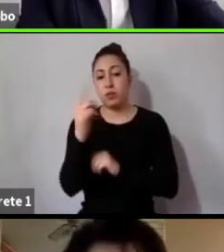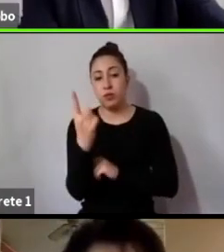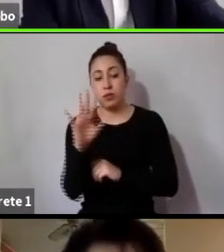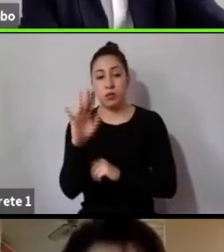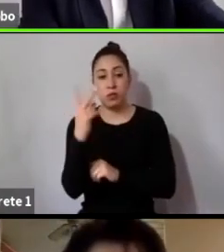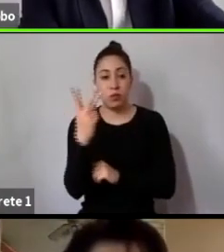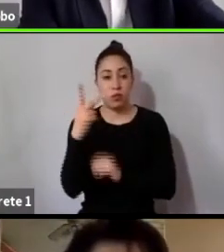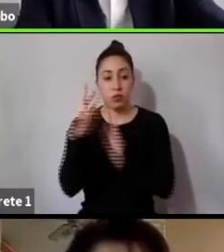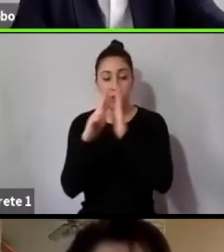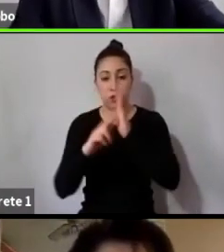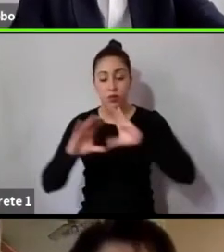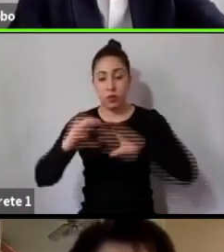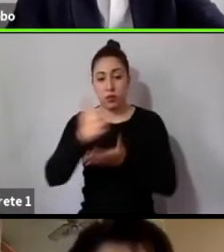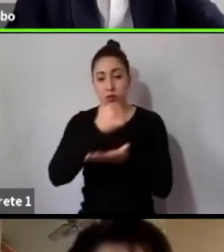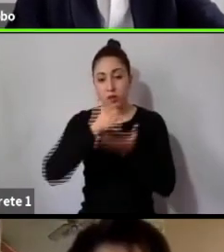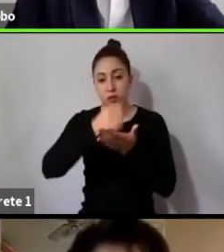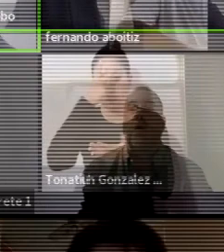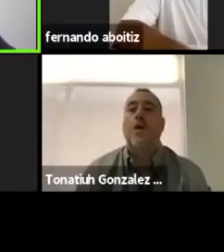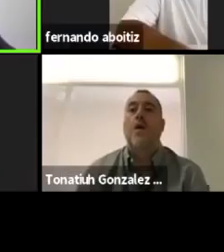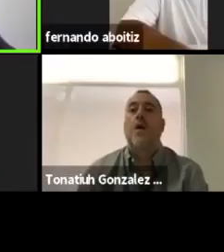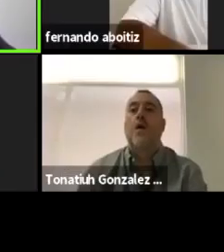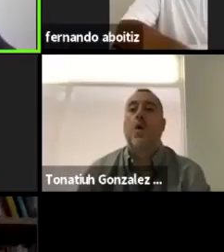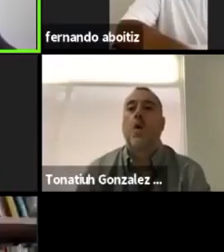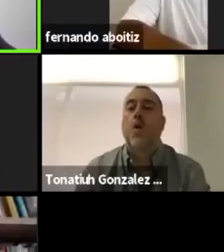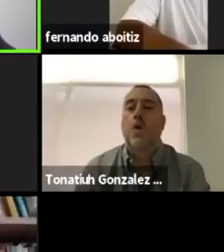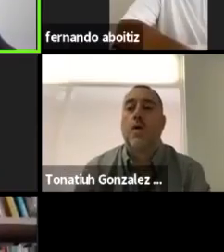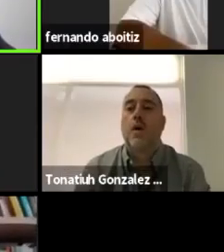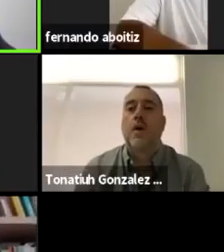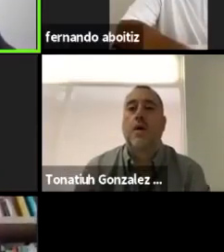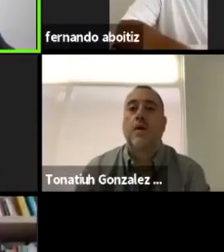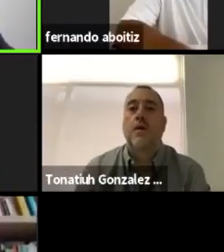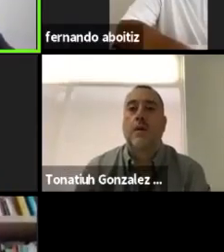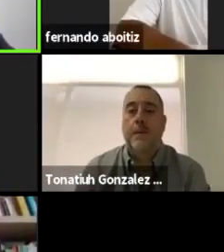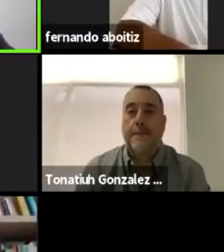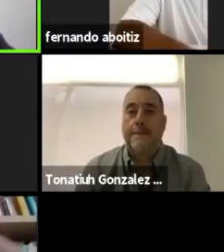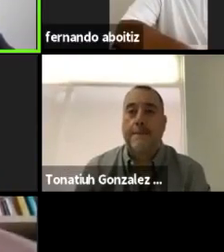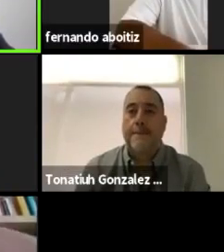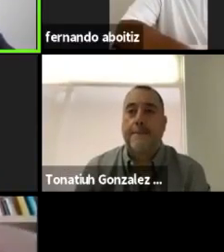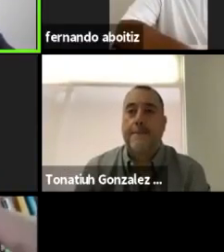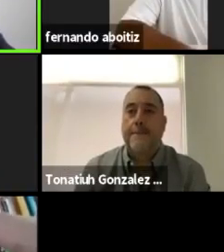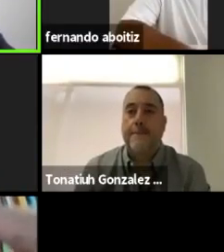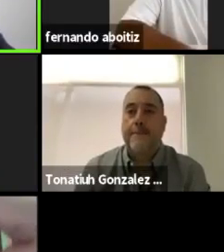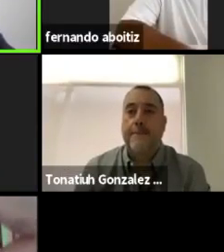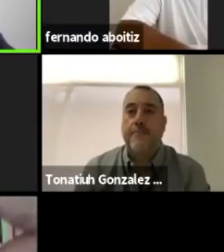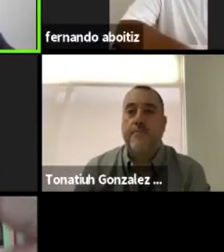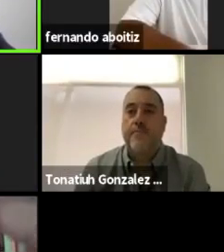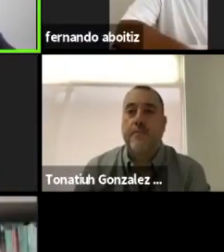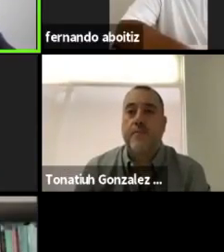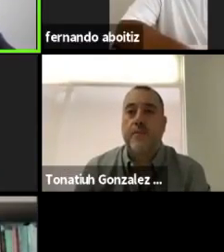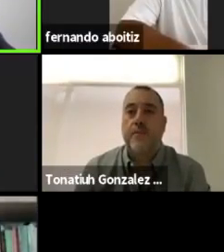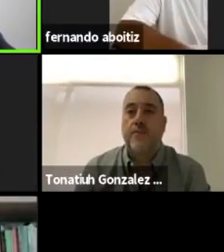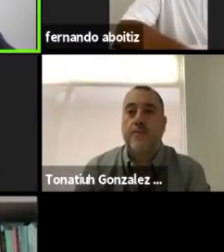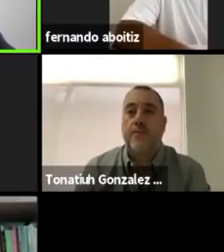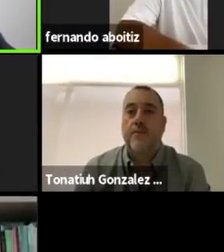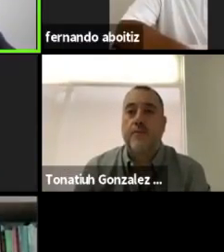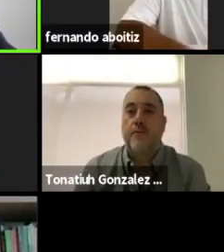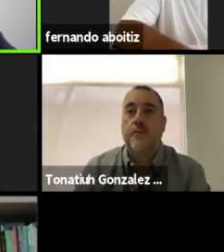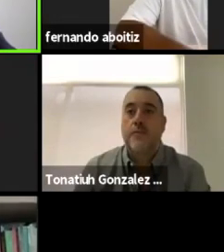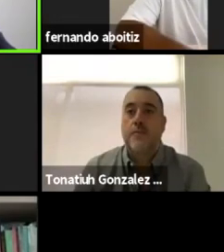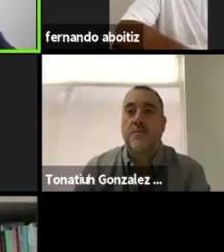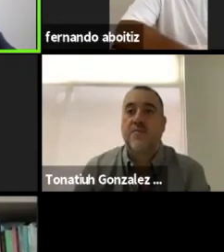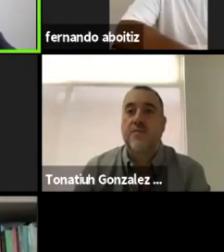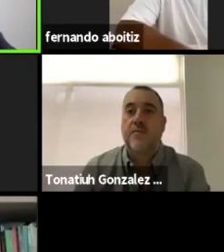de manera extraordinaria un par de temas que son relevantes. Saludamos también, por supuesto, a quienes nos acompañan a través de